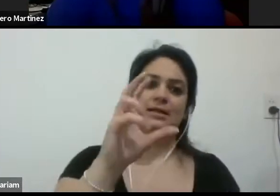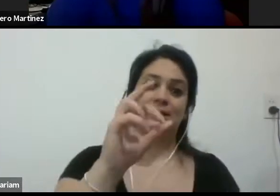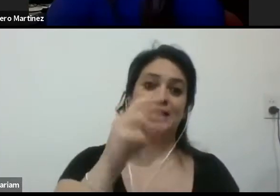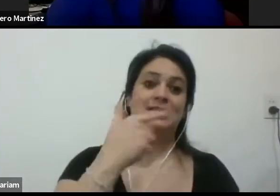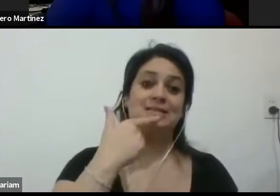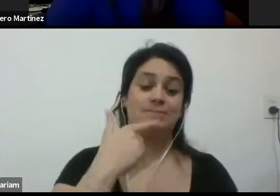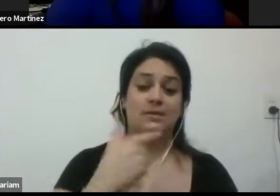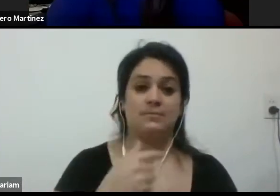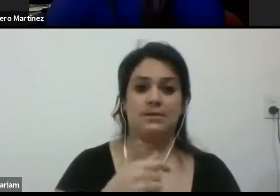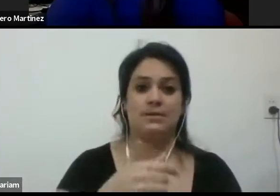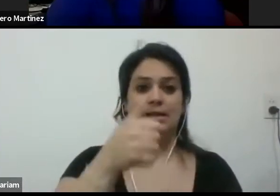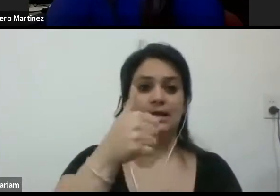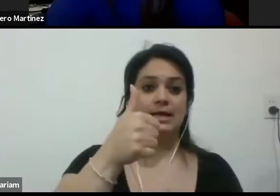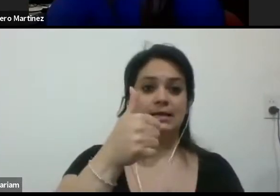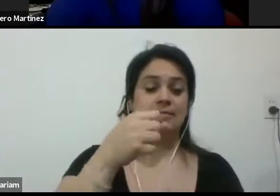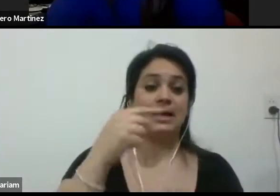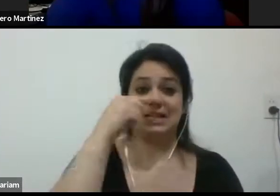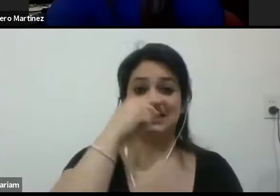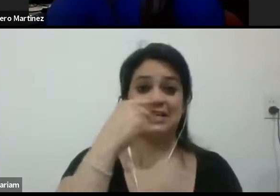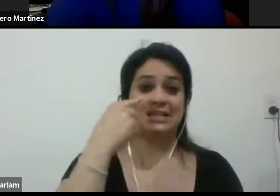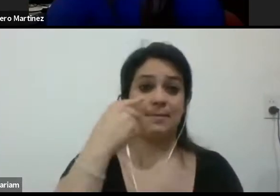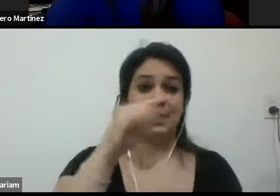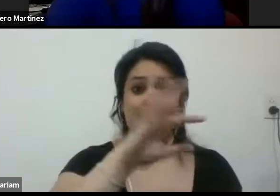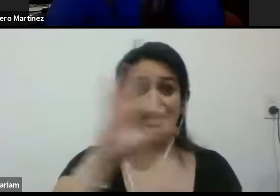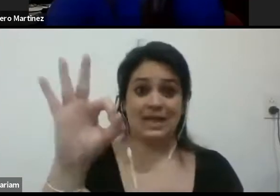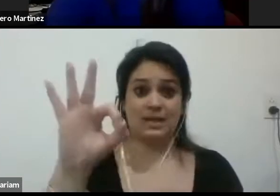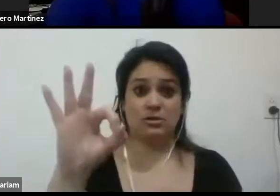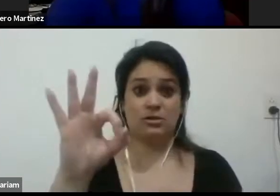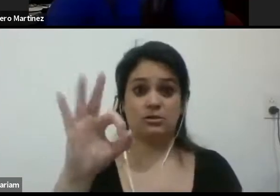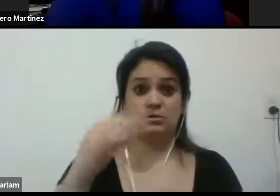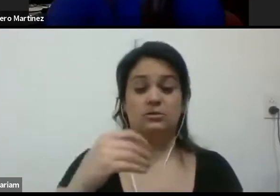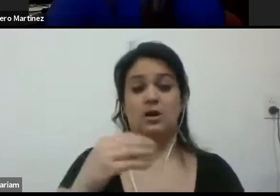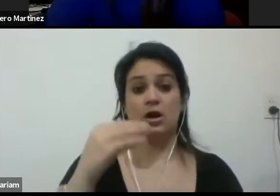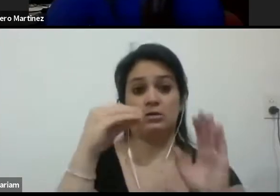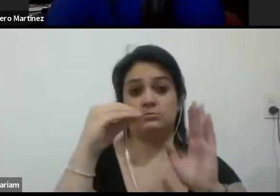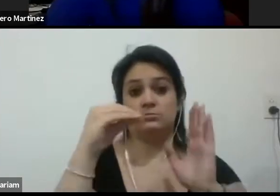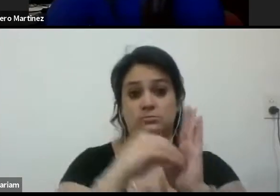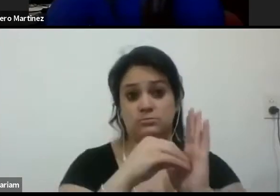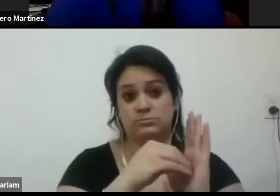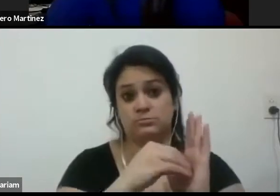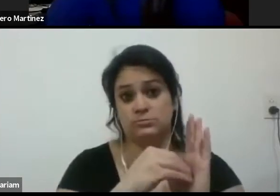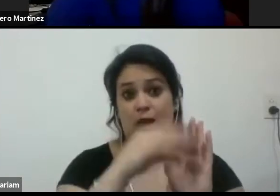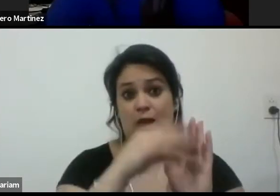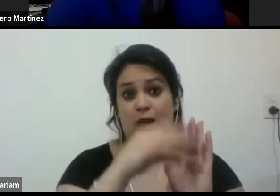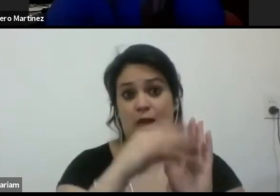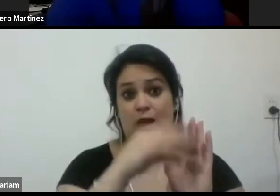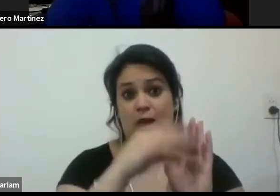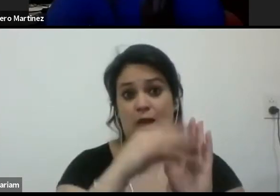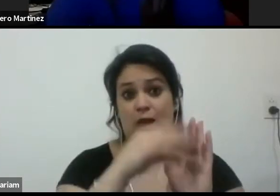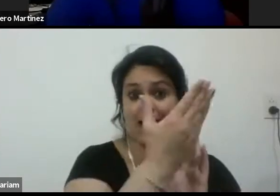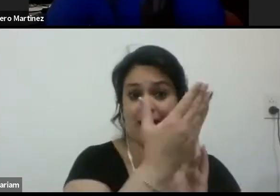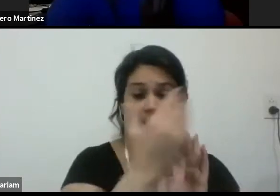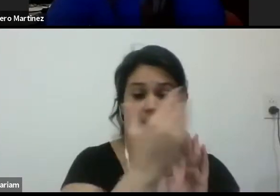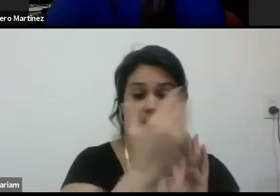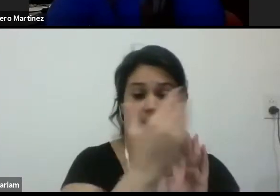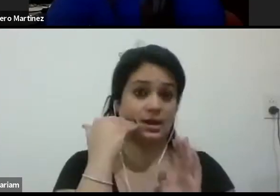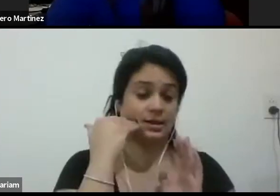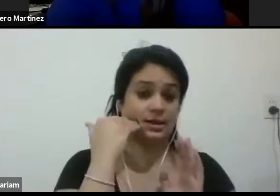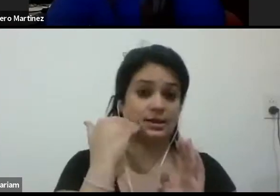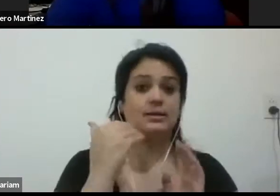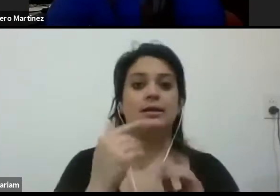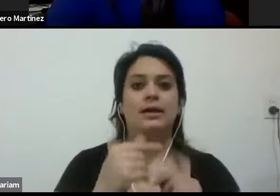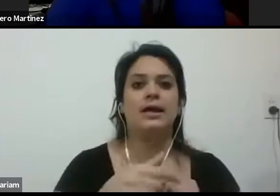6 mil 7 mil 500 pesos para los que se matriculen en el turno mañana turno tarde y de